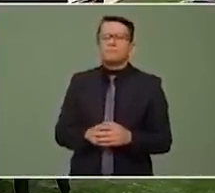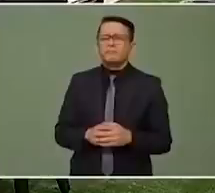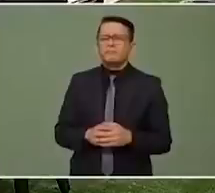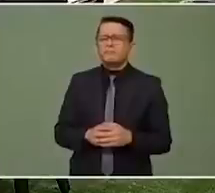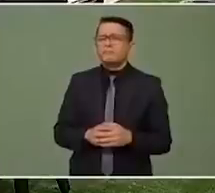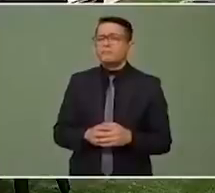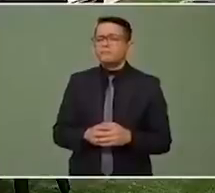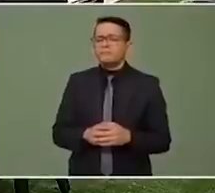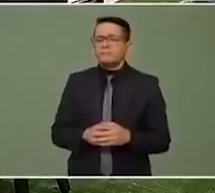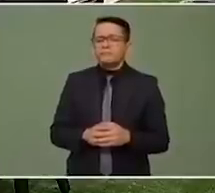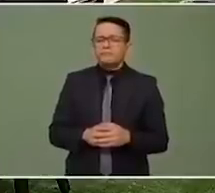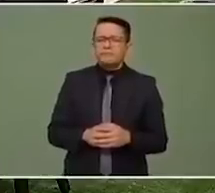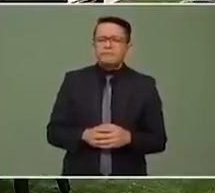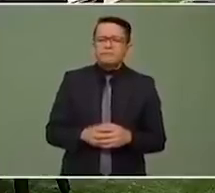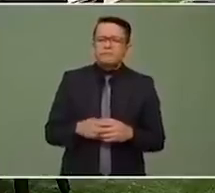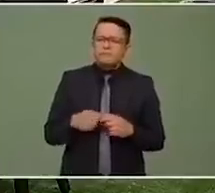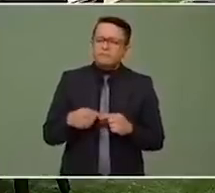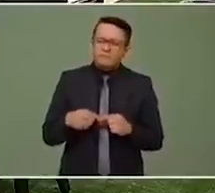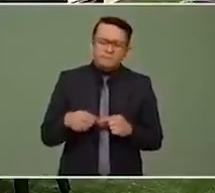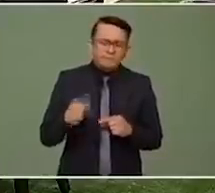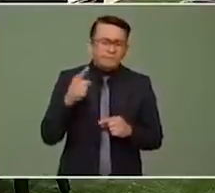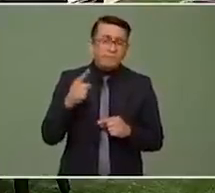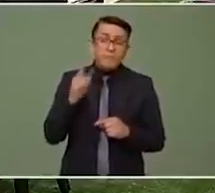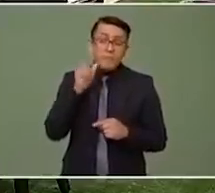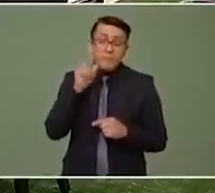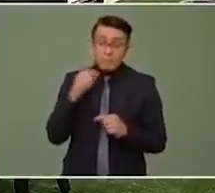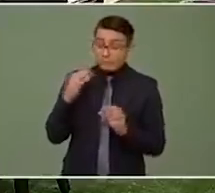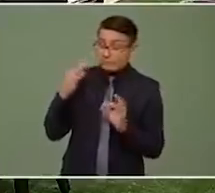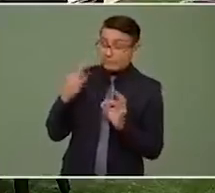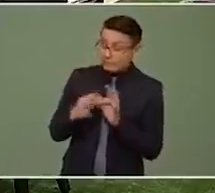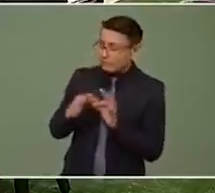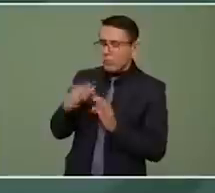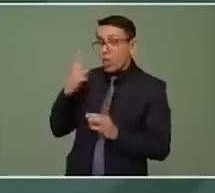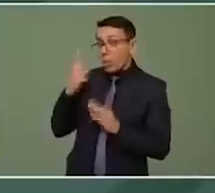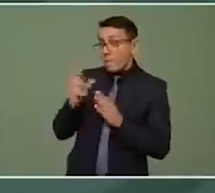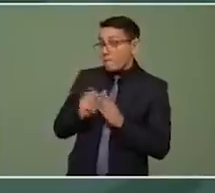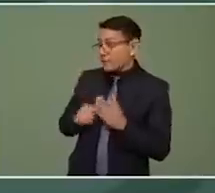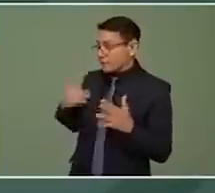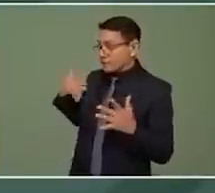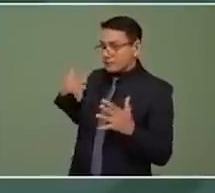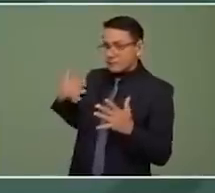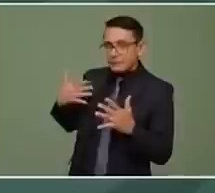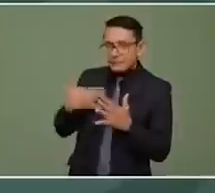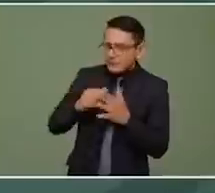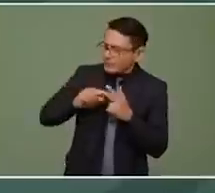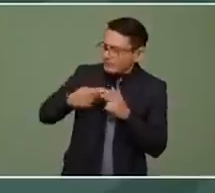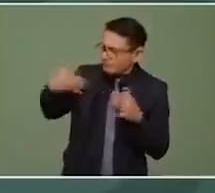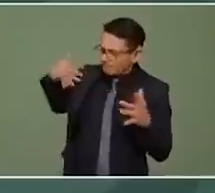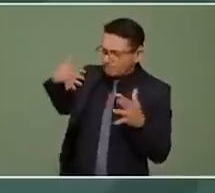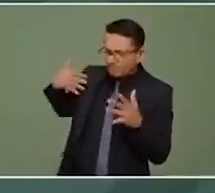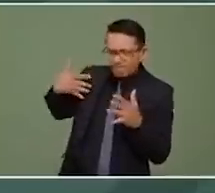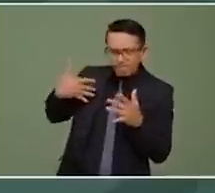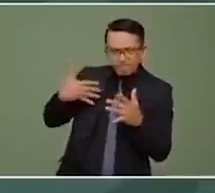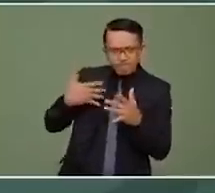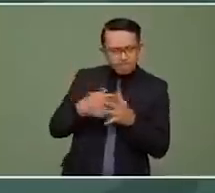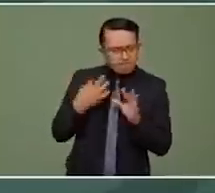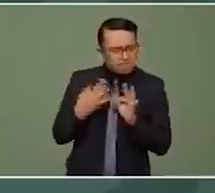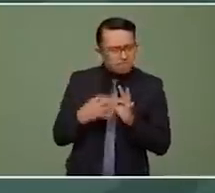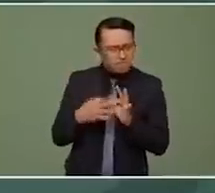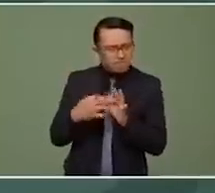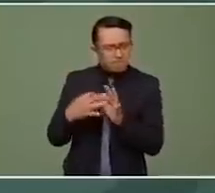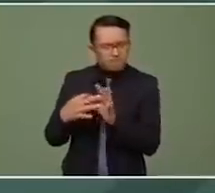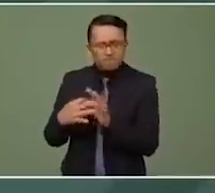que esté que se cumplen dos meses que iniciamos el plan mañana que se cumplen dos meses